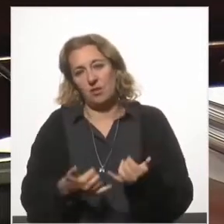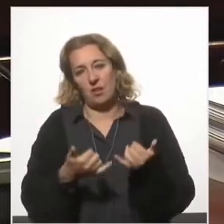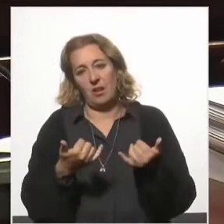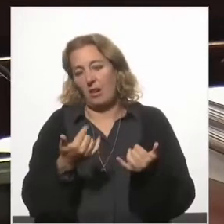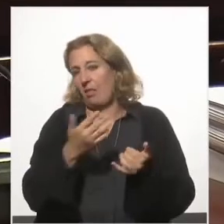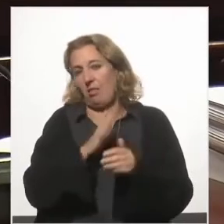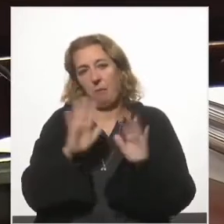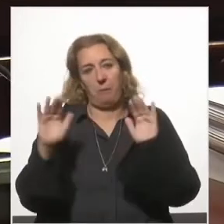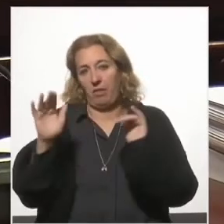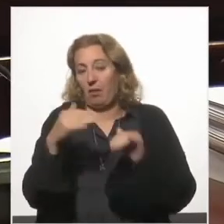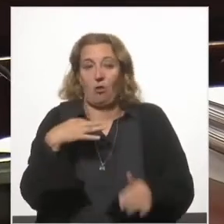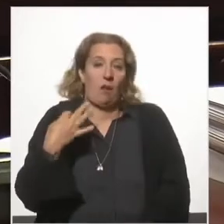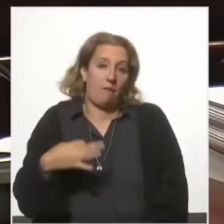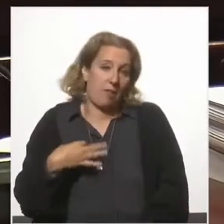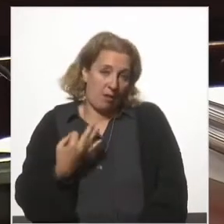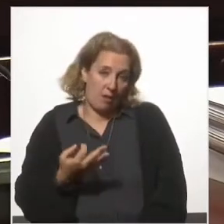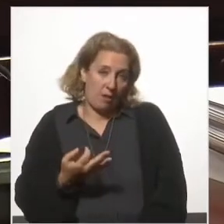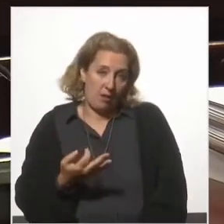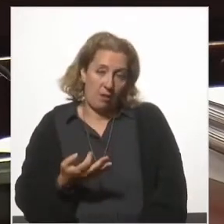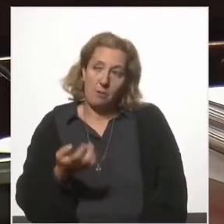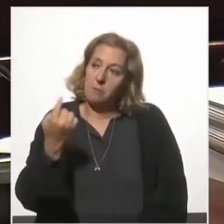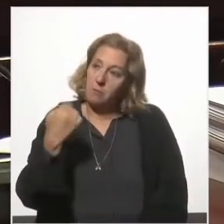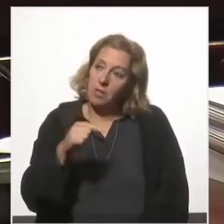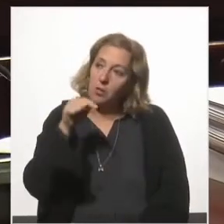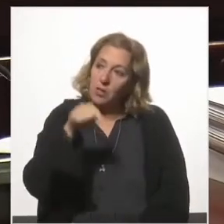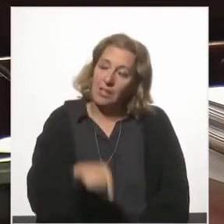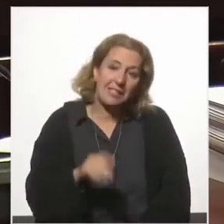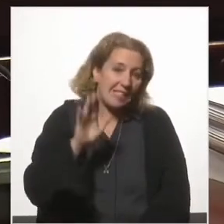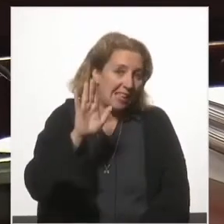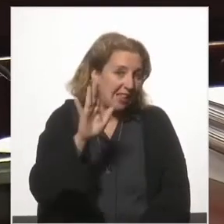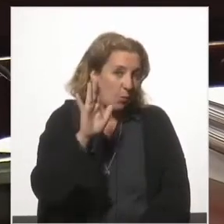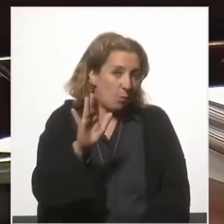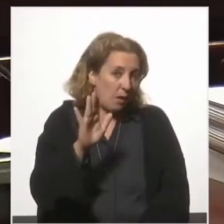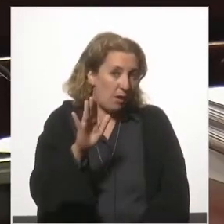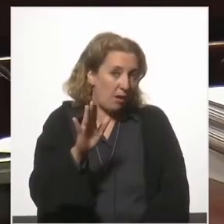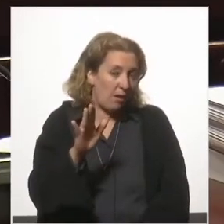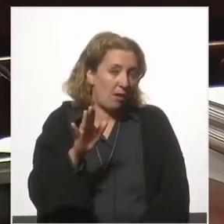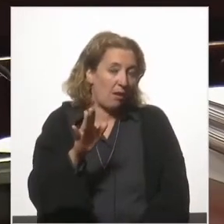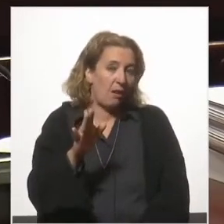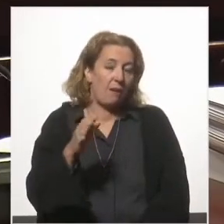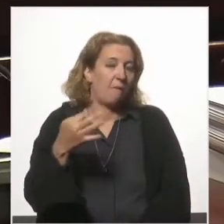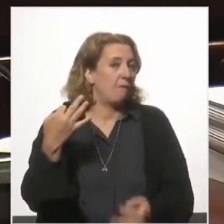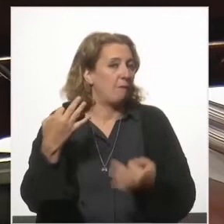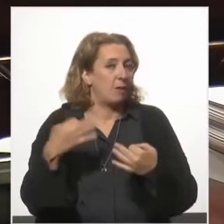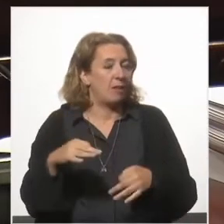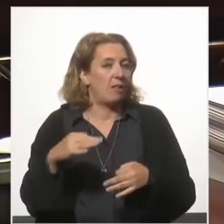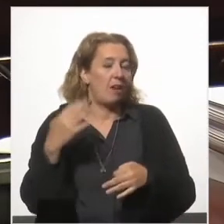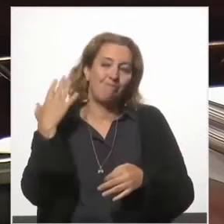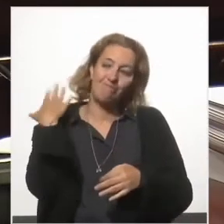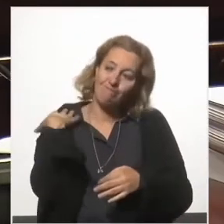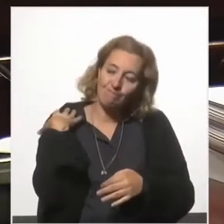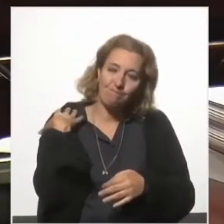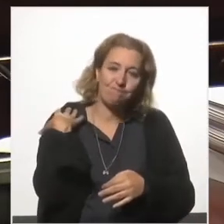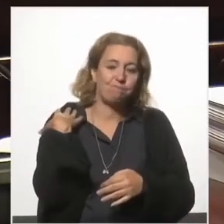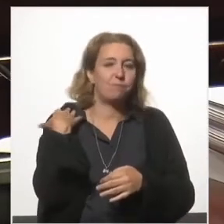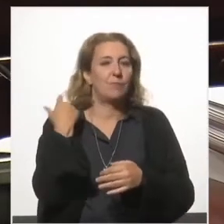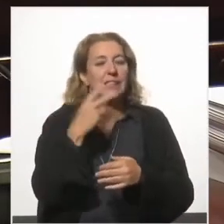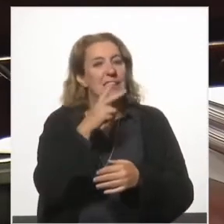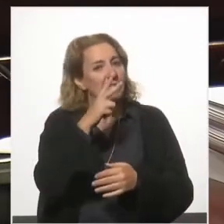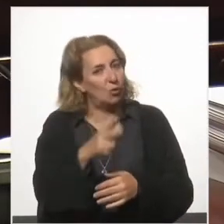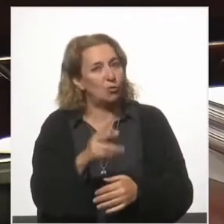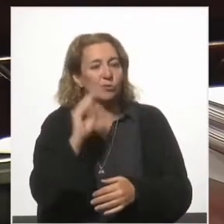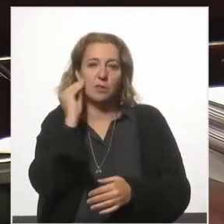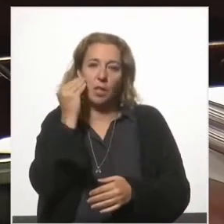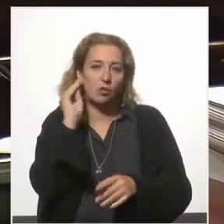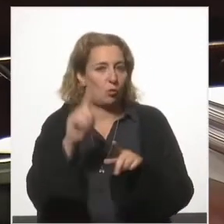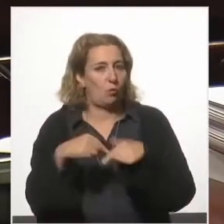de despedirnos de la vida, pero esta deuda va a pesar sobre los hombros de nuestros hijos y de nuestros